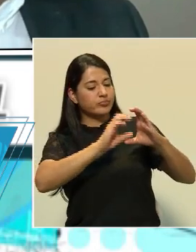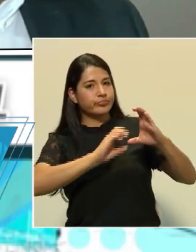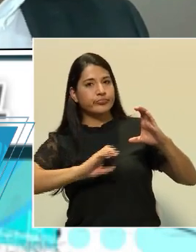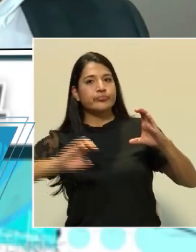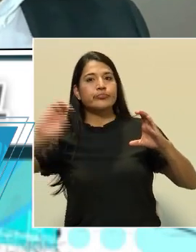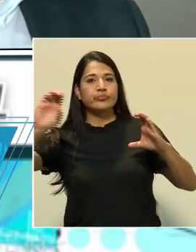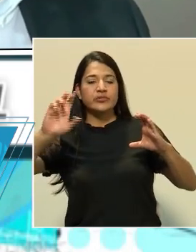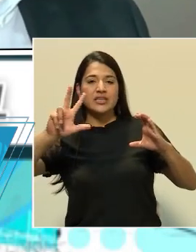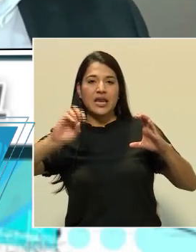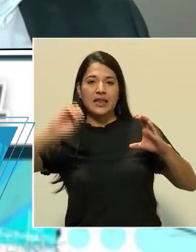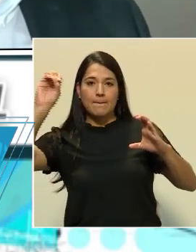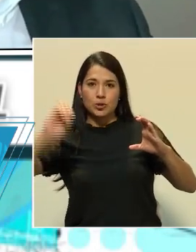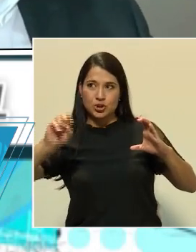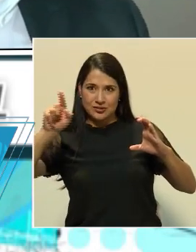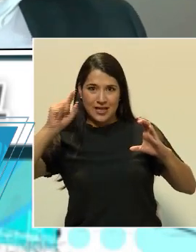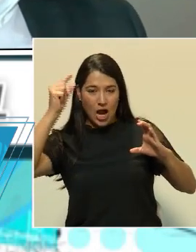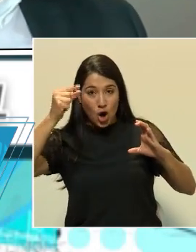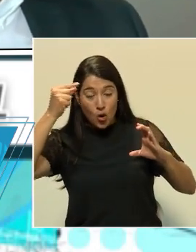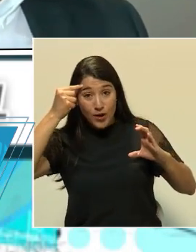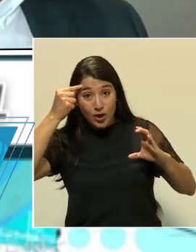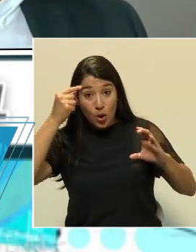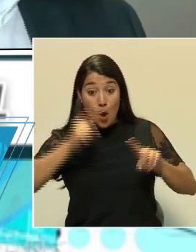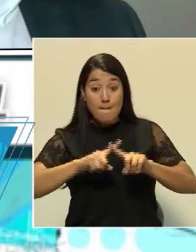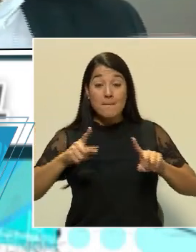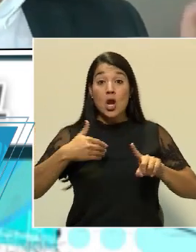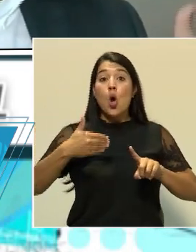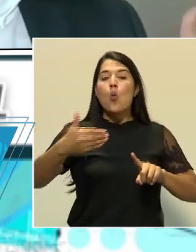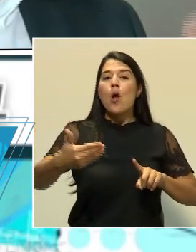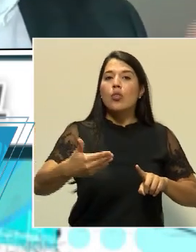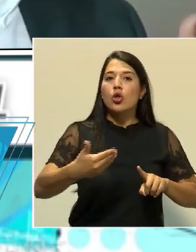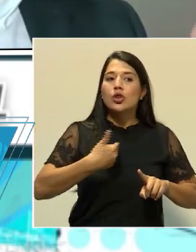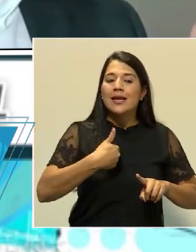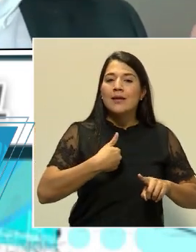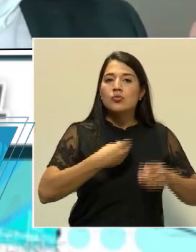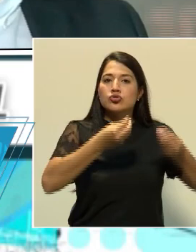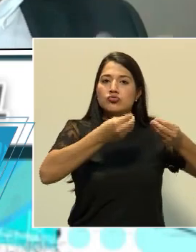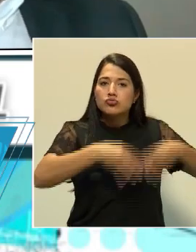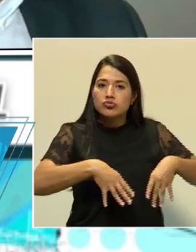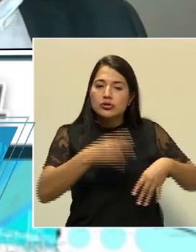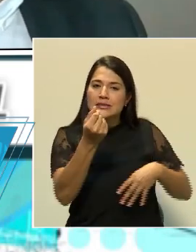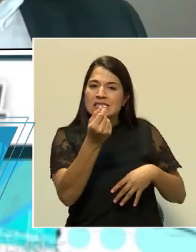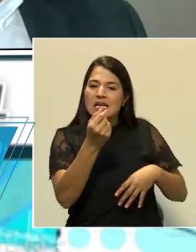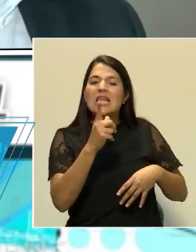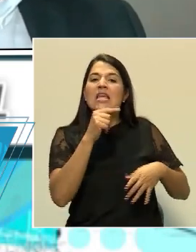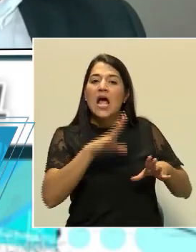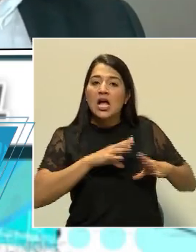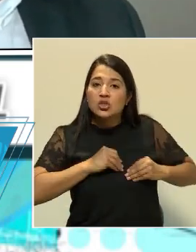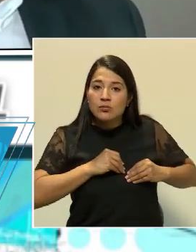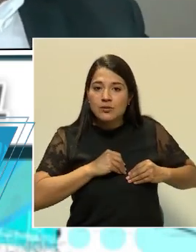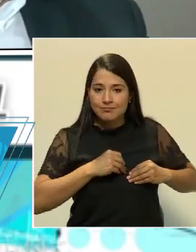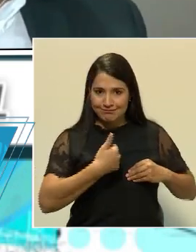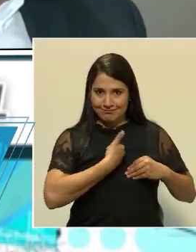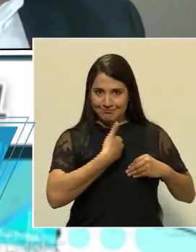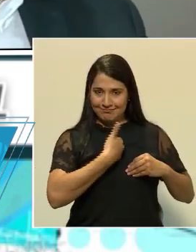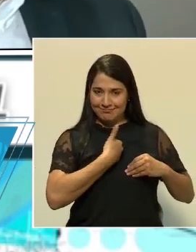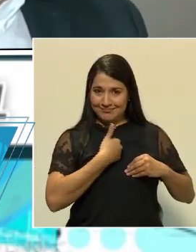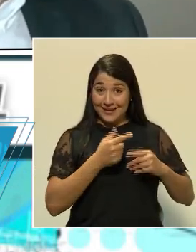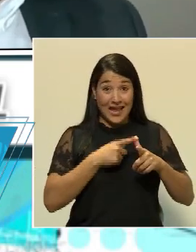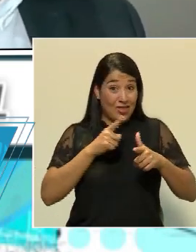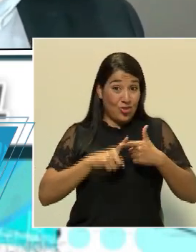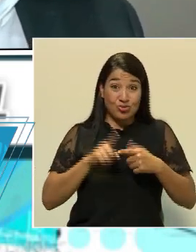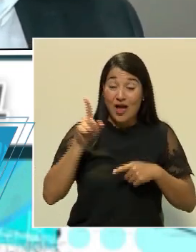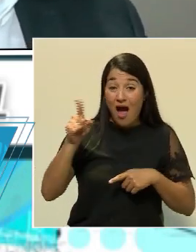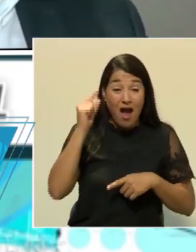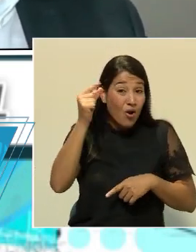noche a la mañana. Entonces, pero cuando hay pérdidas, las asumimos nosotros. Y ahí el gobierno no sale